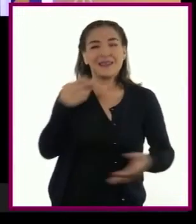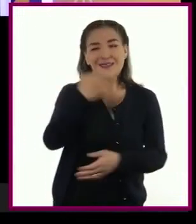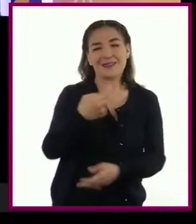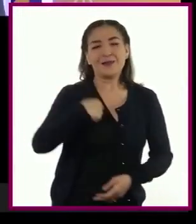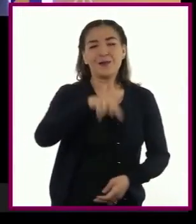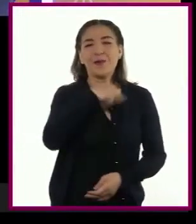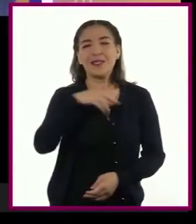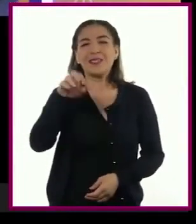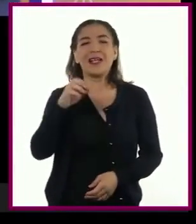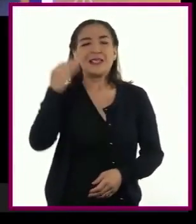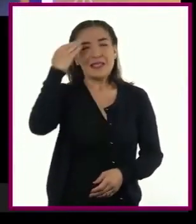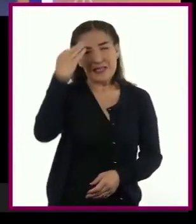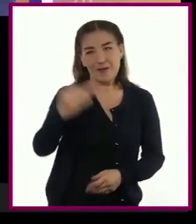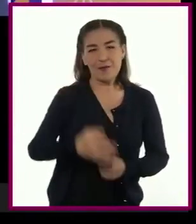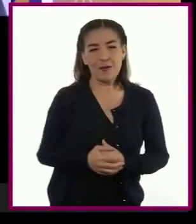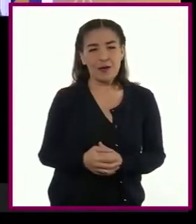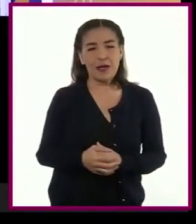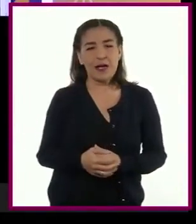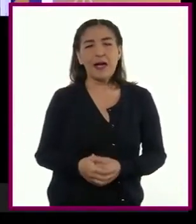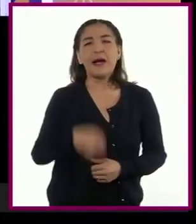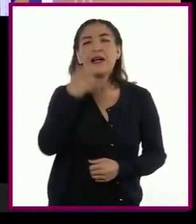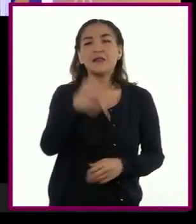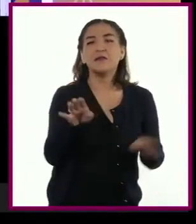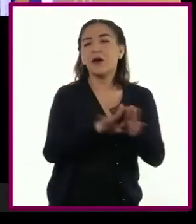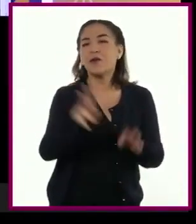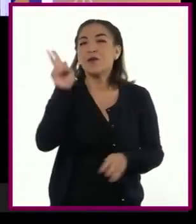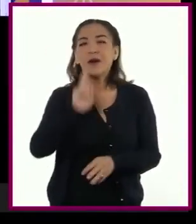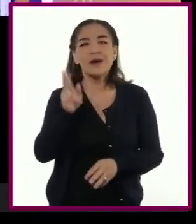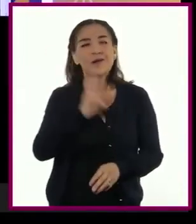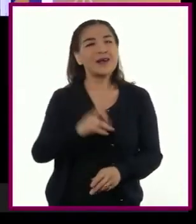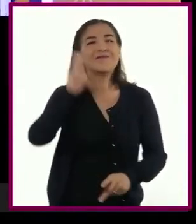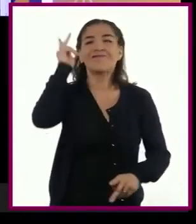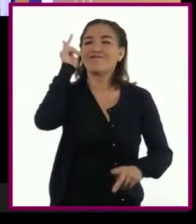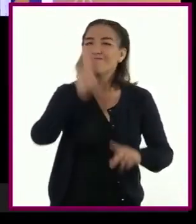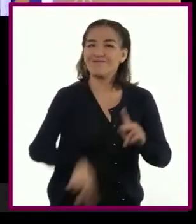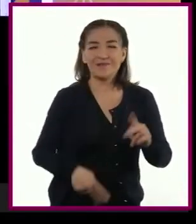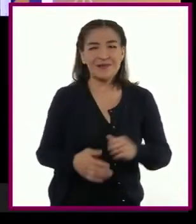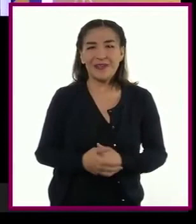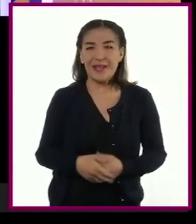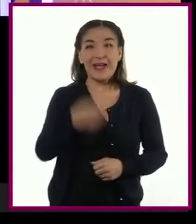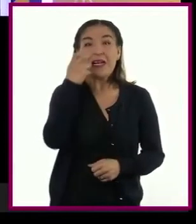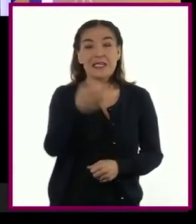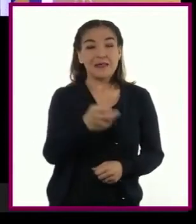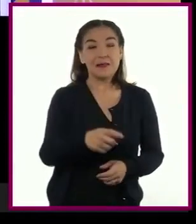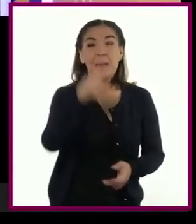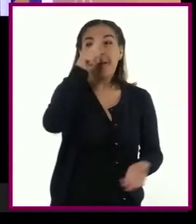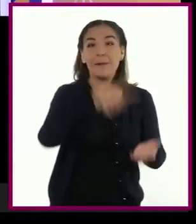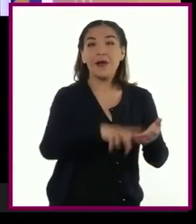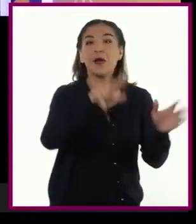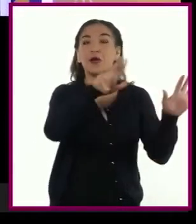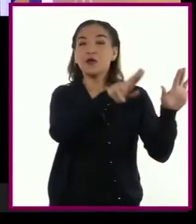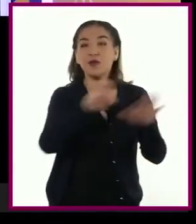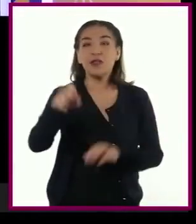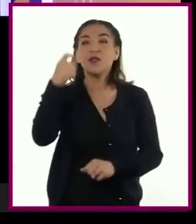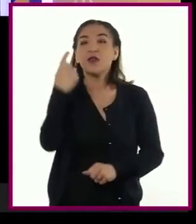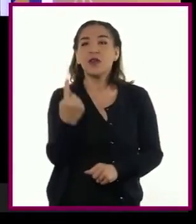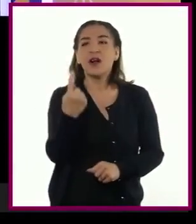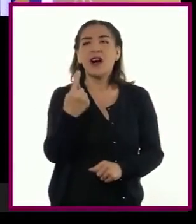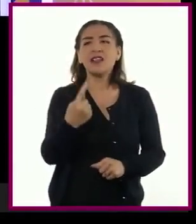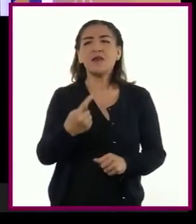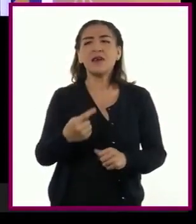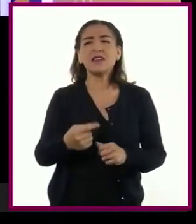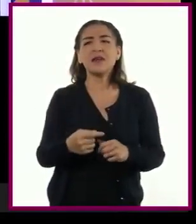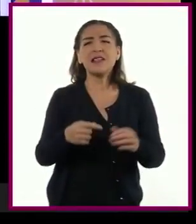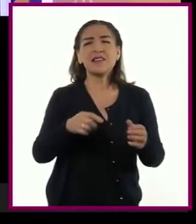era, pero su prueba estaba incompleta. Fue en 1801